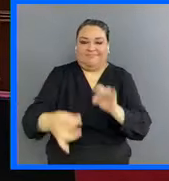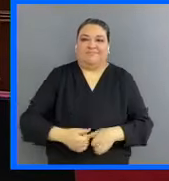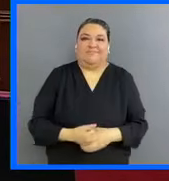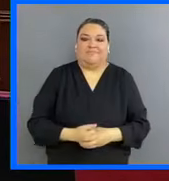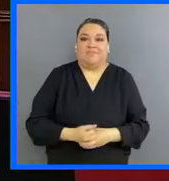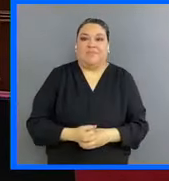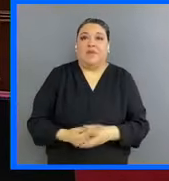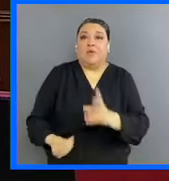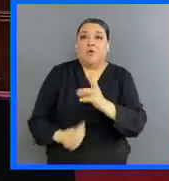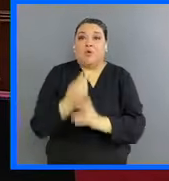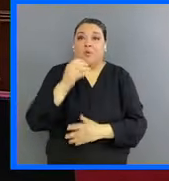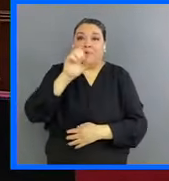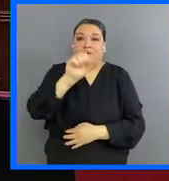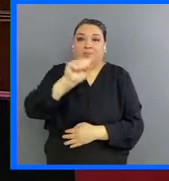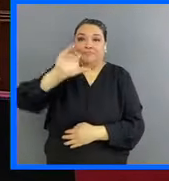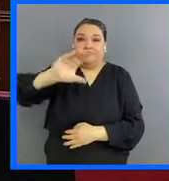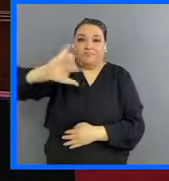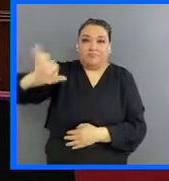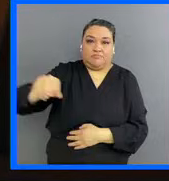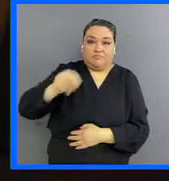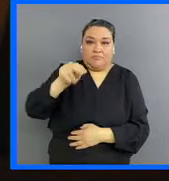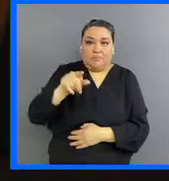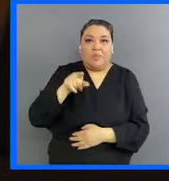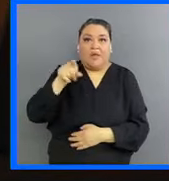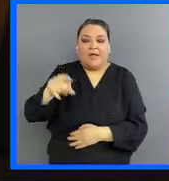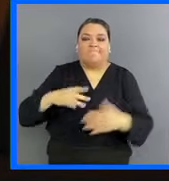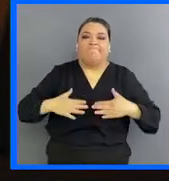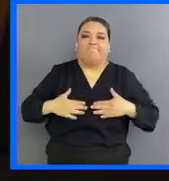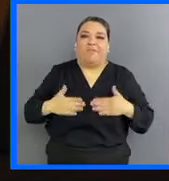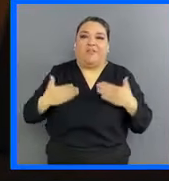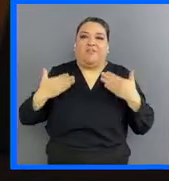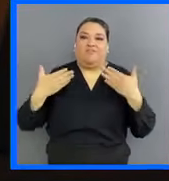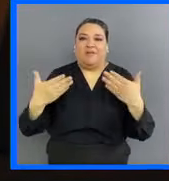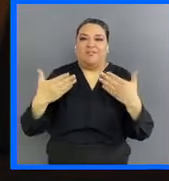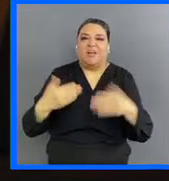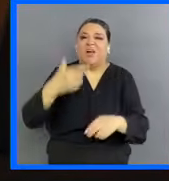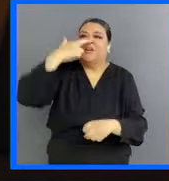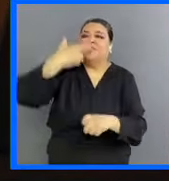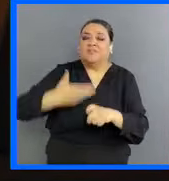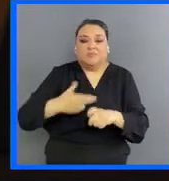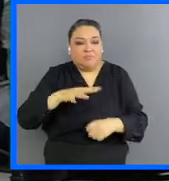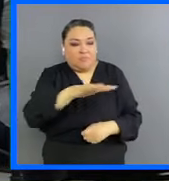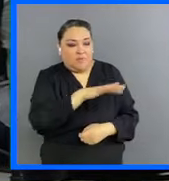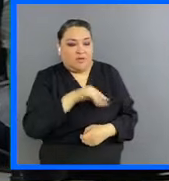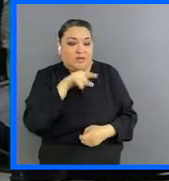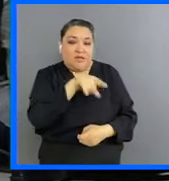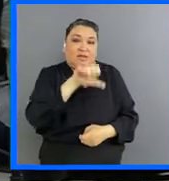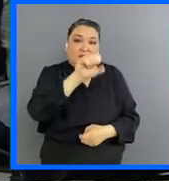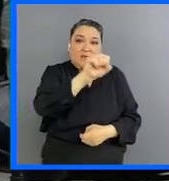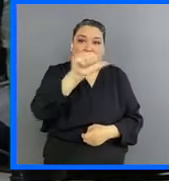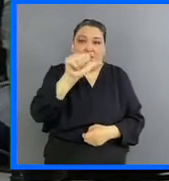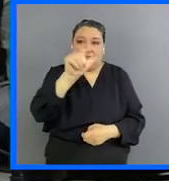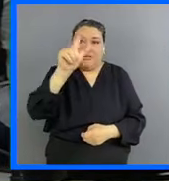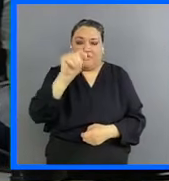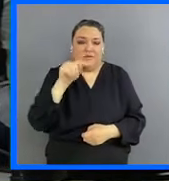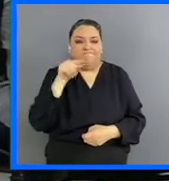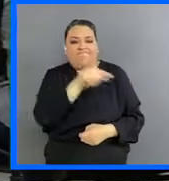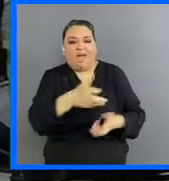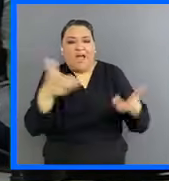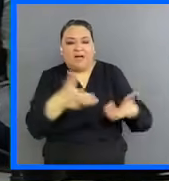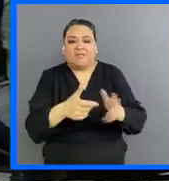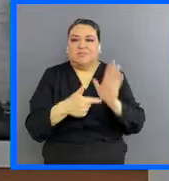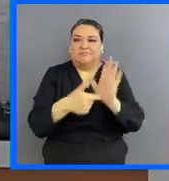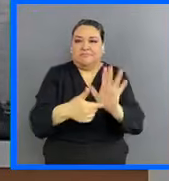Suprema Corte de Justicia brindó certeza sobre las facultades de la autoridad fiscal. Resolvió que el SAT